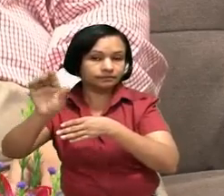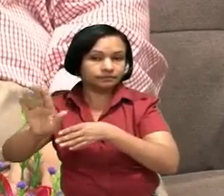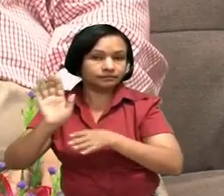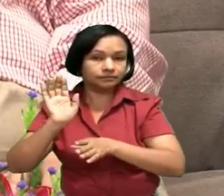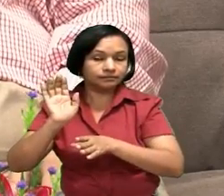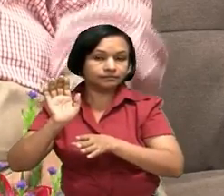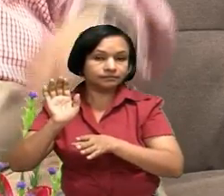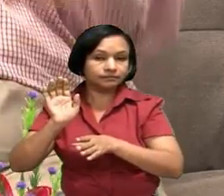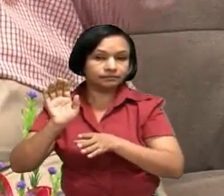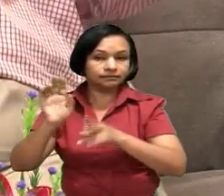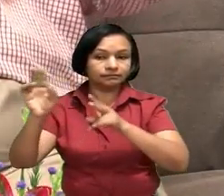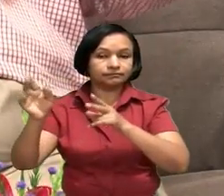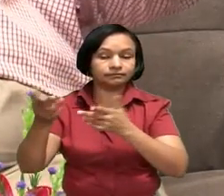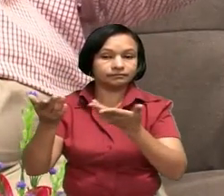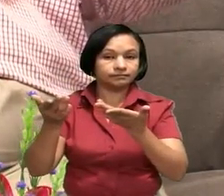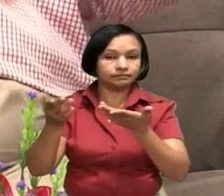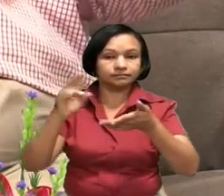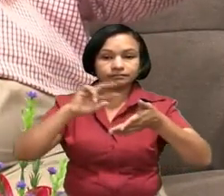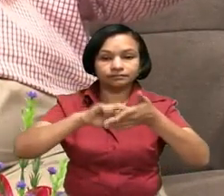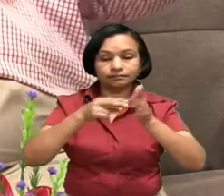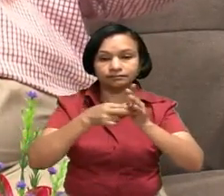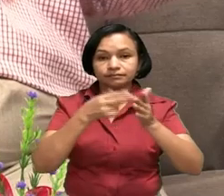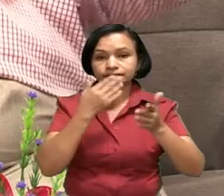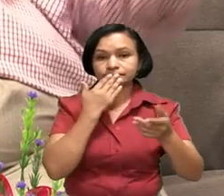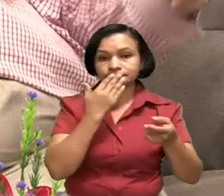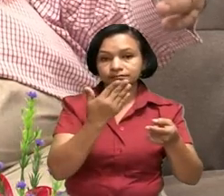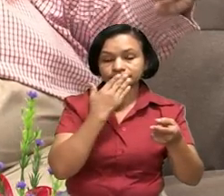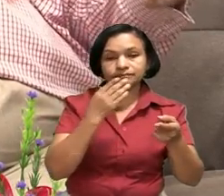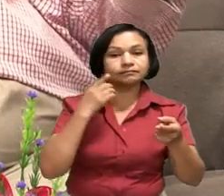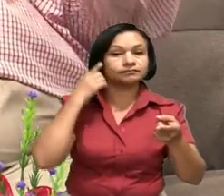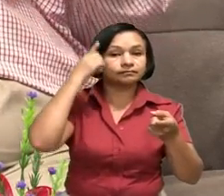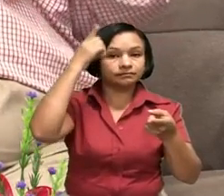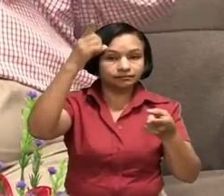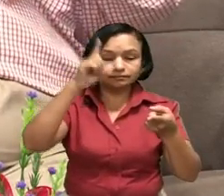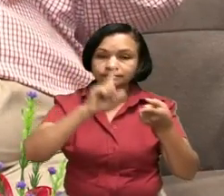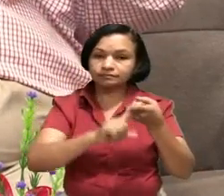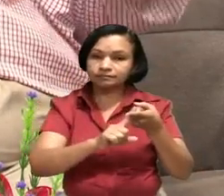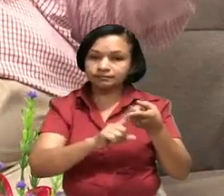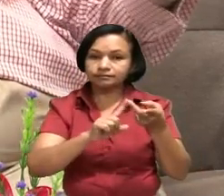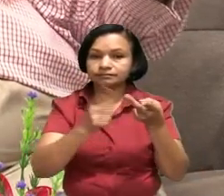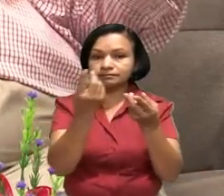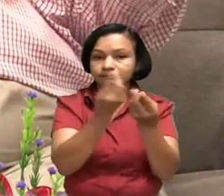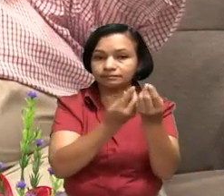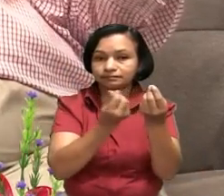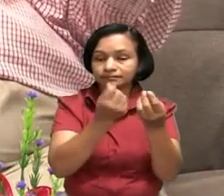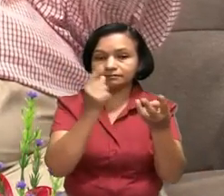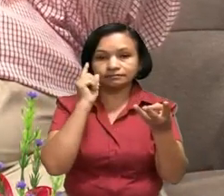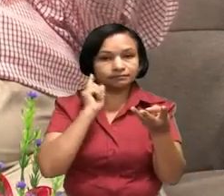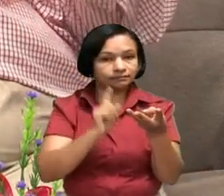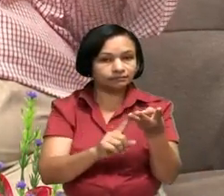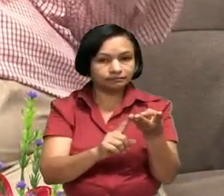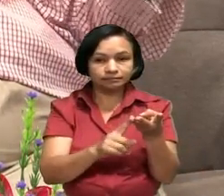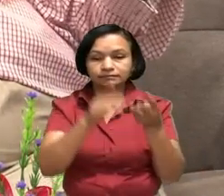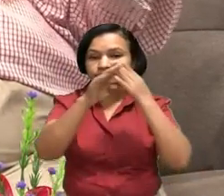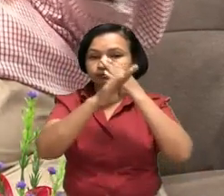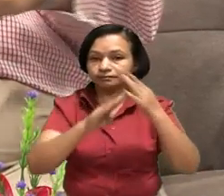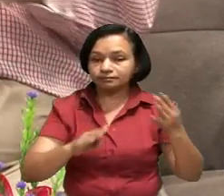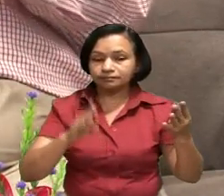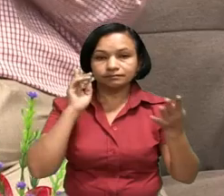otra escena lo blanco que representa desarrollo que representa economía que representa paz